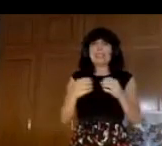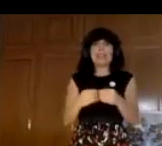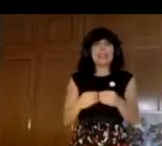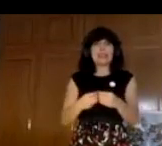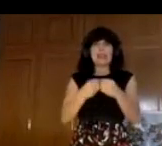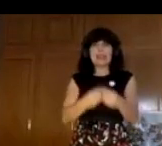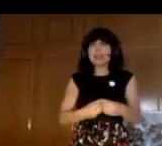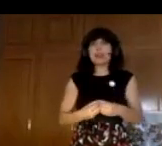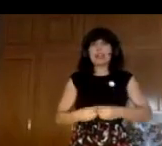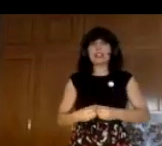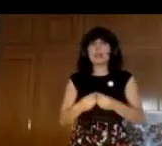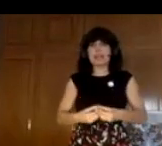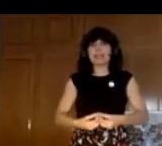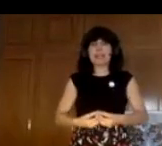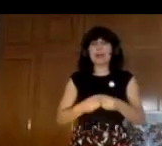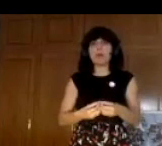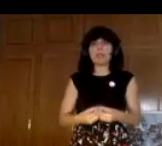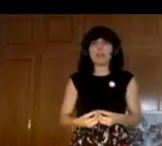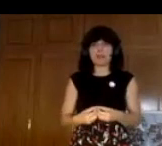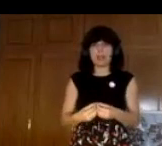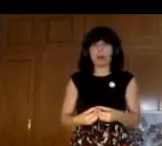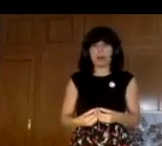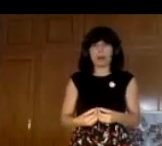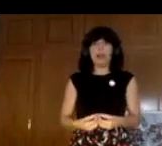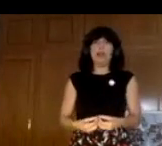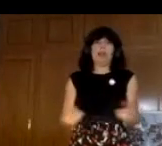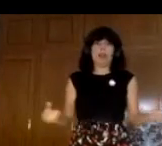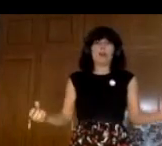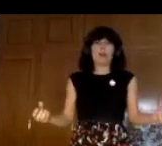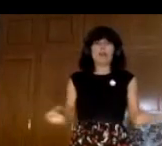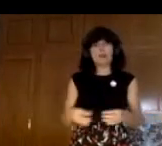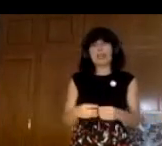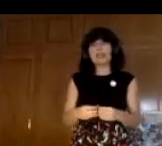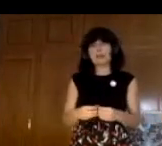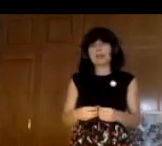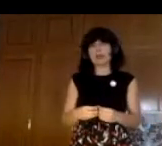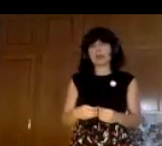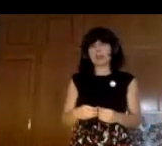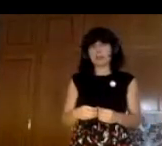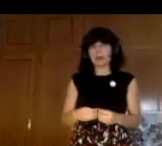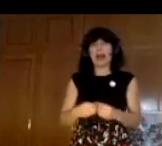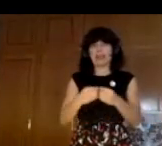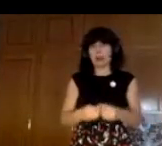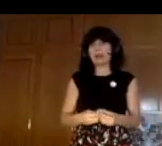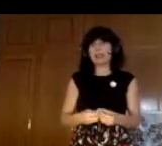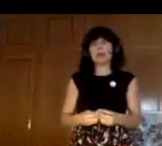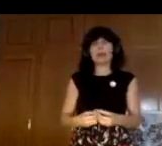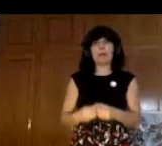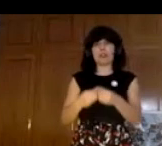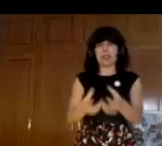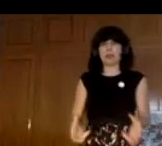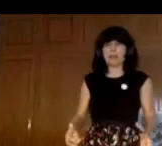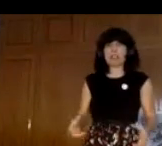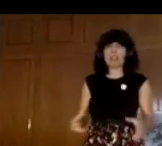que en realidad, ¿quién no ha sido migrante en algún momento de su vida ahora? El coronavirus puede que cambie todo esto, pero actualmente, por